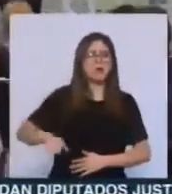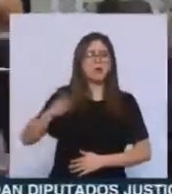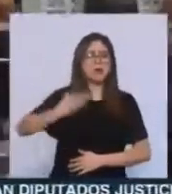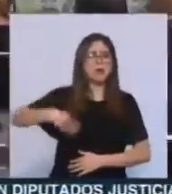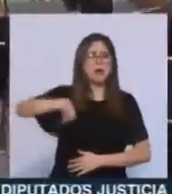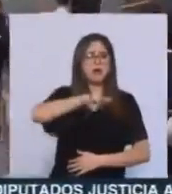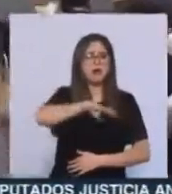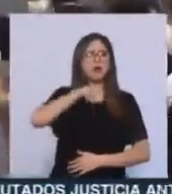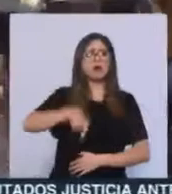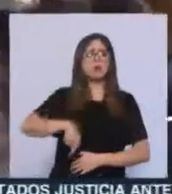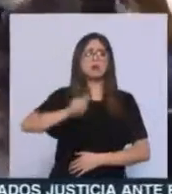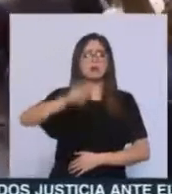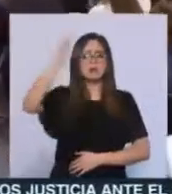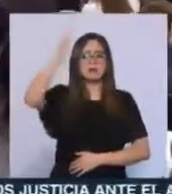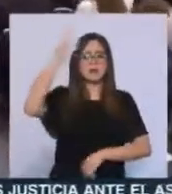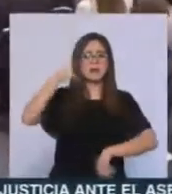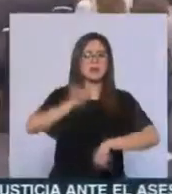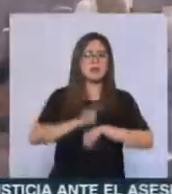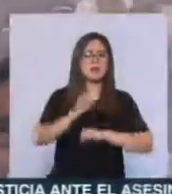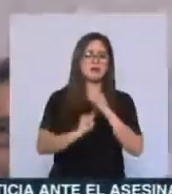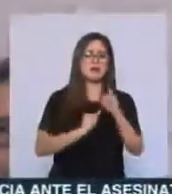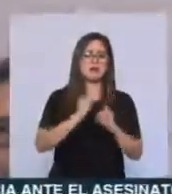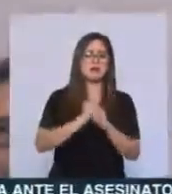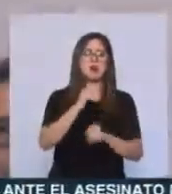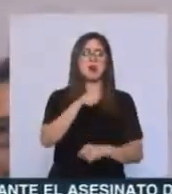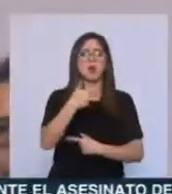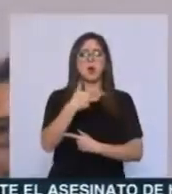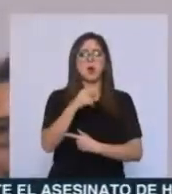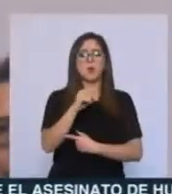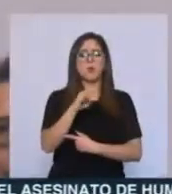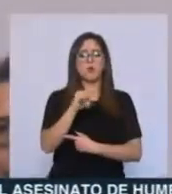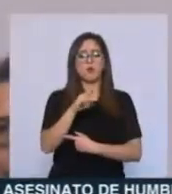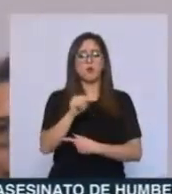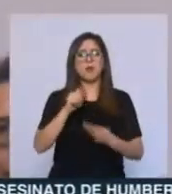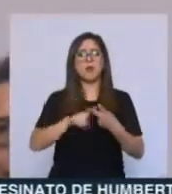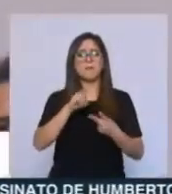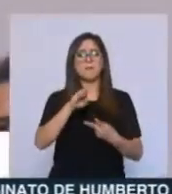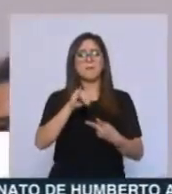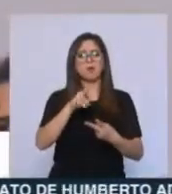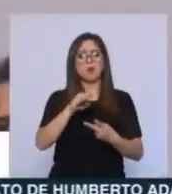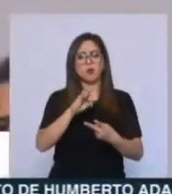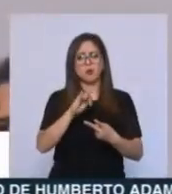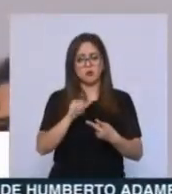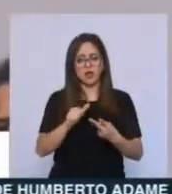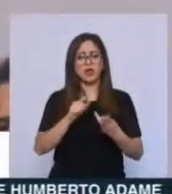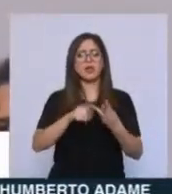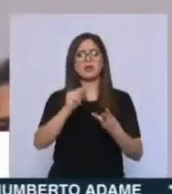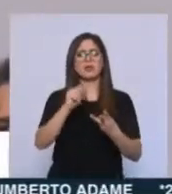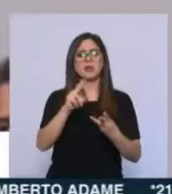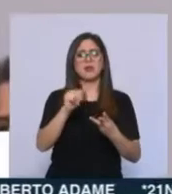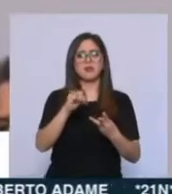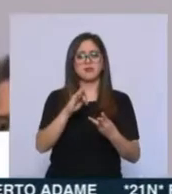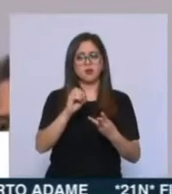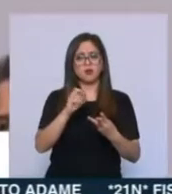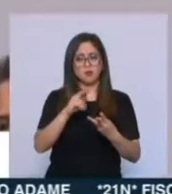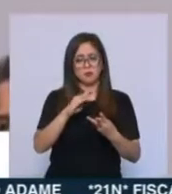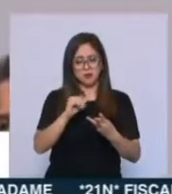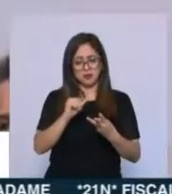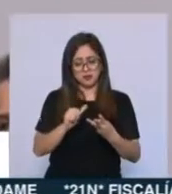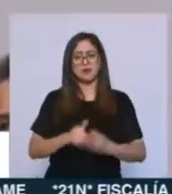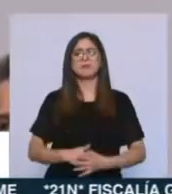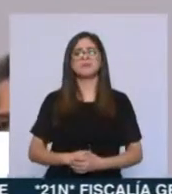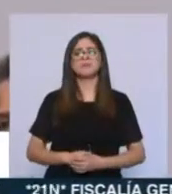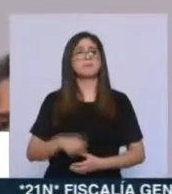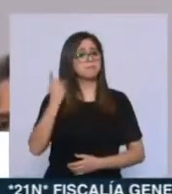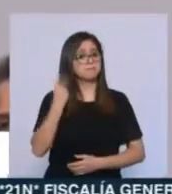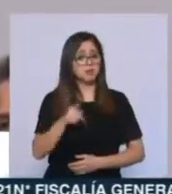al encabezar el Día Internacional de la Homofobia, Bifobia y Transfobia. Esta ciudad es de avanzada en su constitución, en muchas